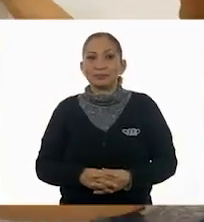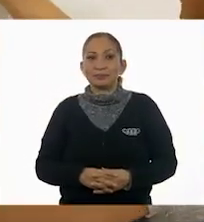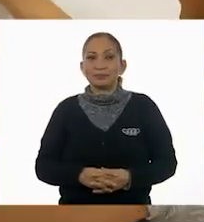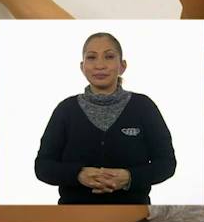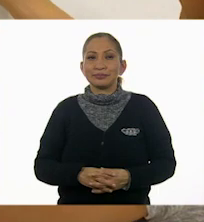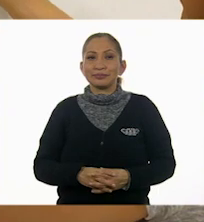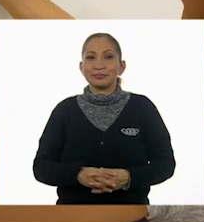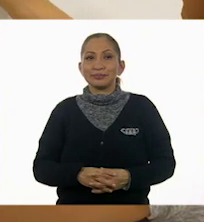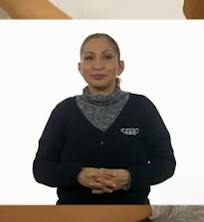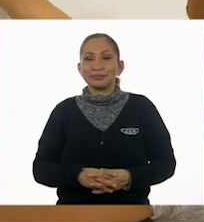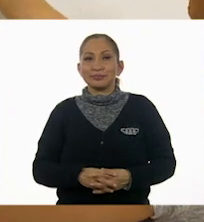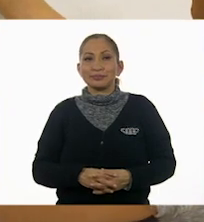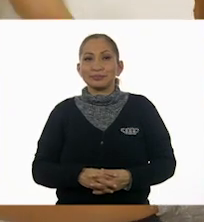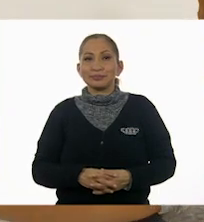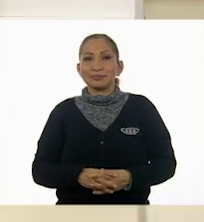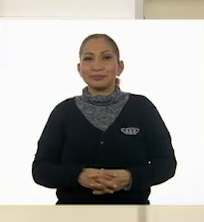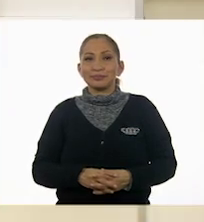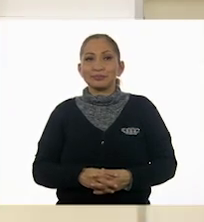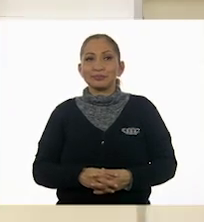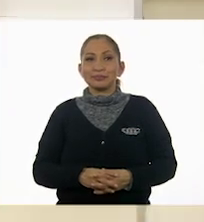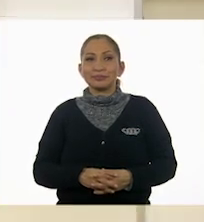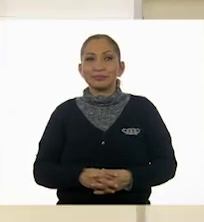¿Ahí está? Sí.